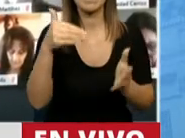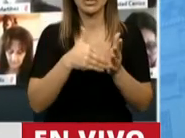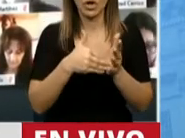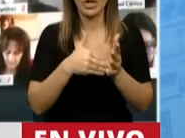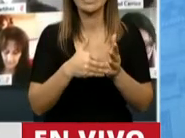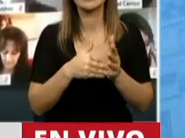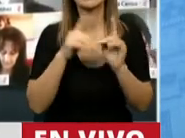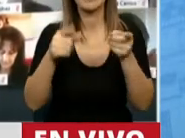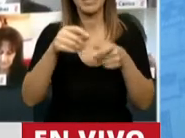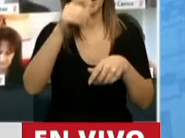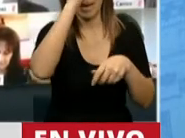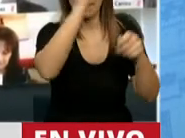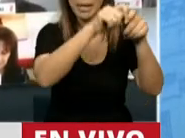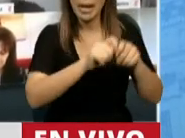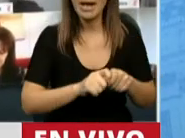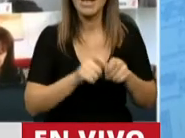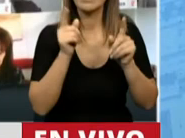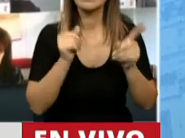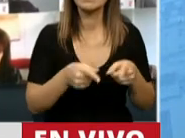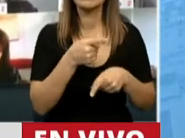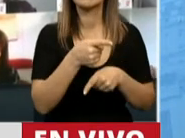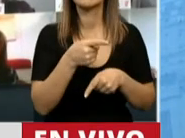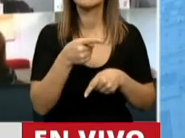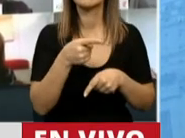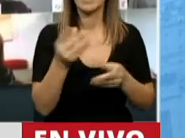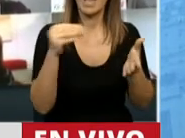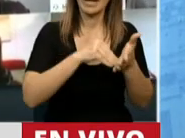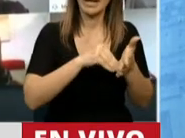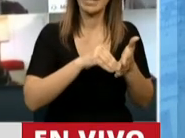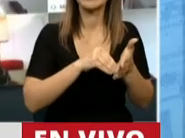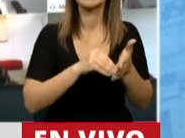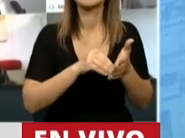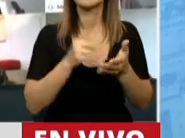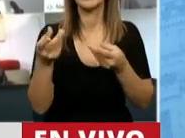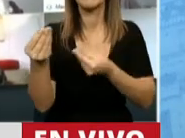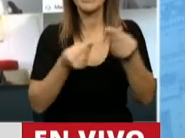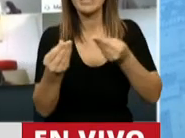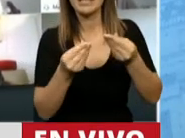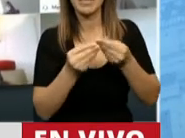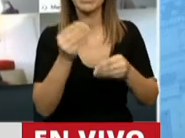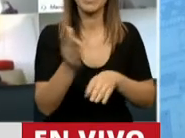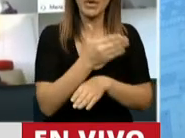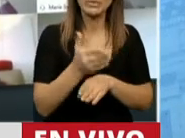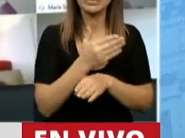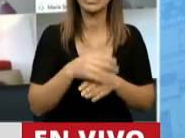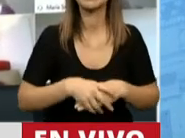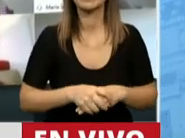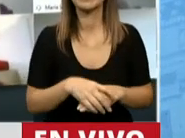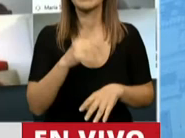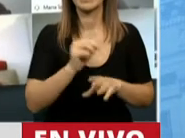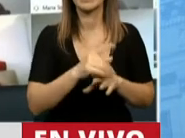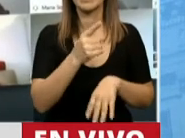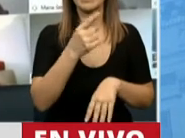de la actividad minera, por ejemplo, y también nos toca en este caso, a través del financiamiento de gasto operativo de yacimiento carbonífero de Río Turbo